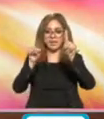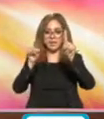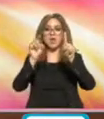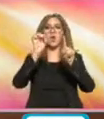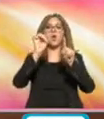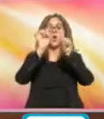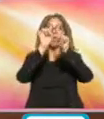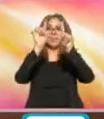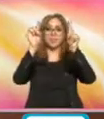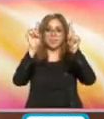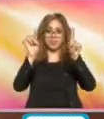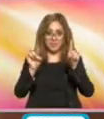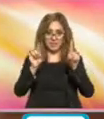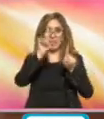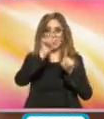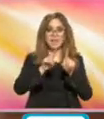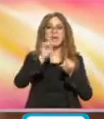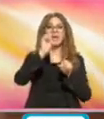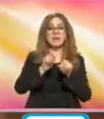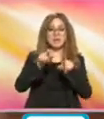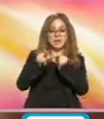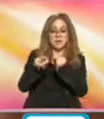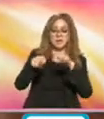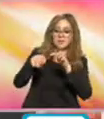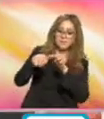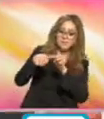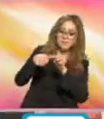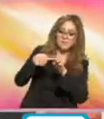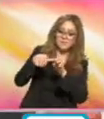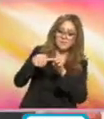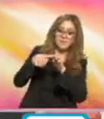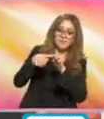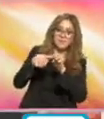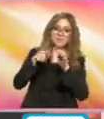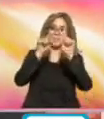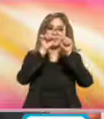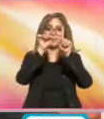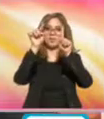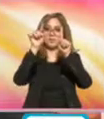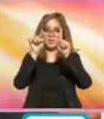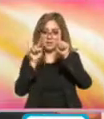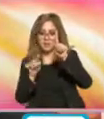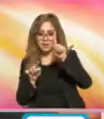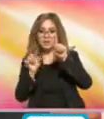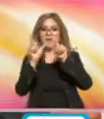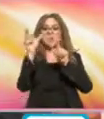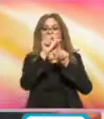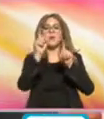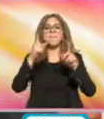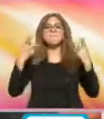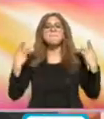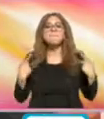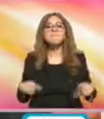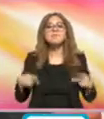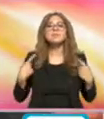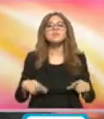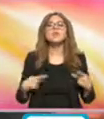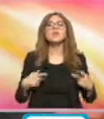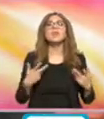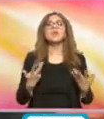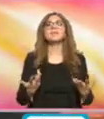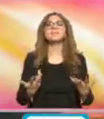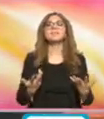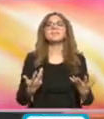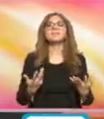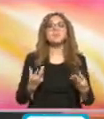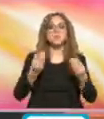es a través del pliegue inguinal y una vertical hacia la pierna. En la pierna. Eso es más que nada cuando el paciente tiene